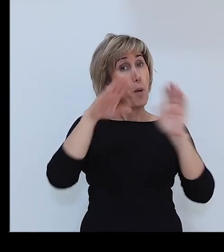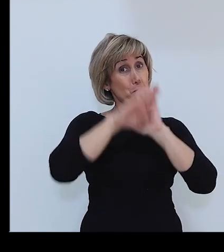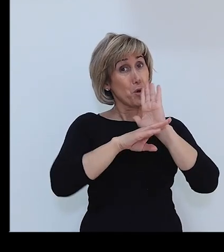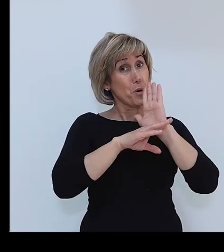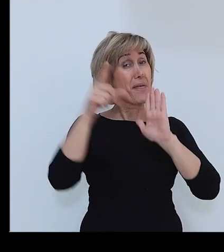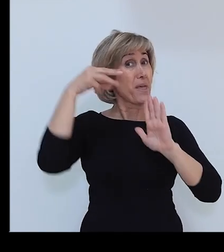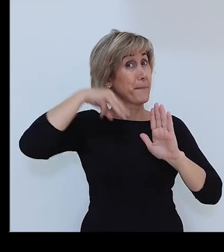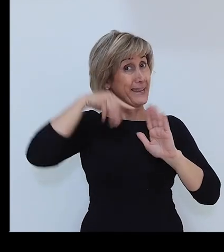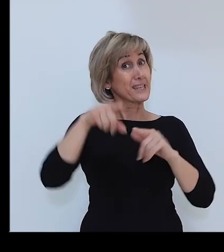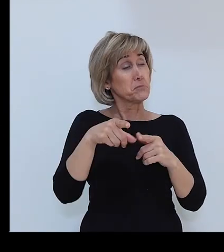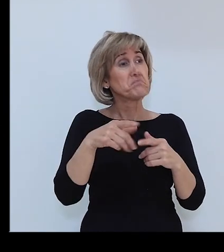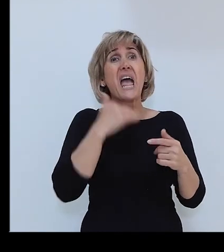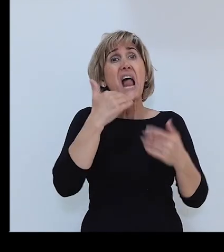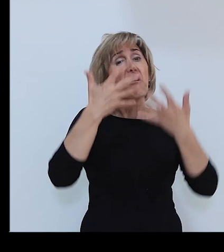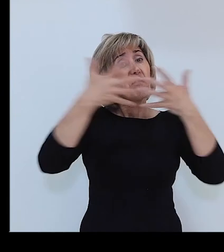algo especial